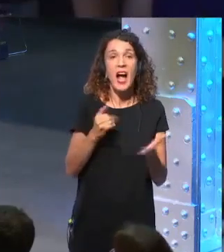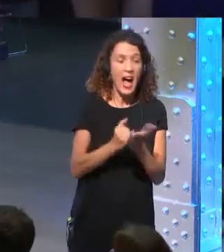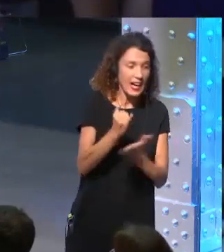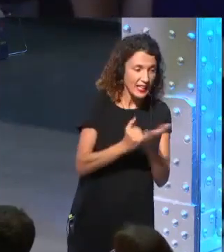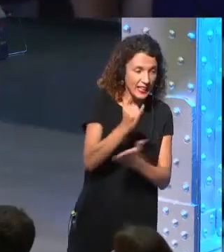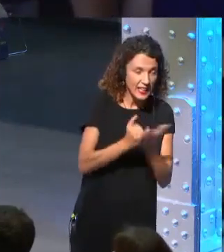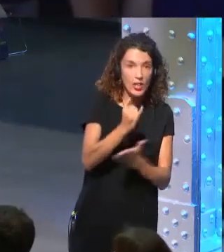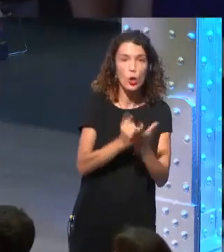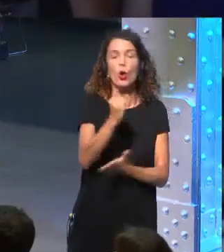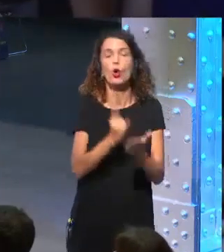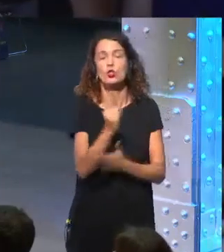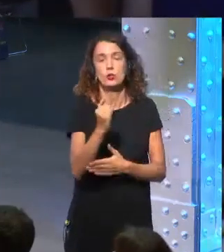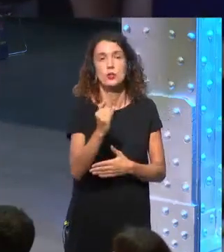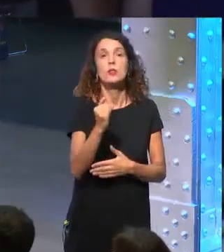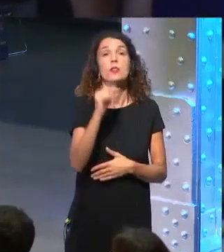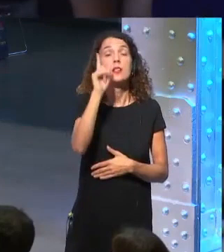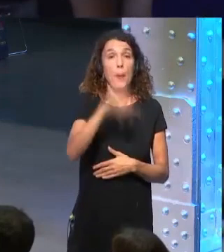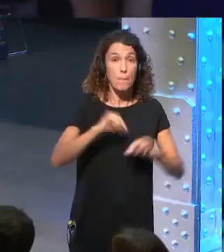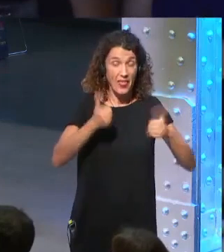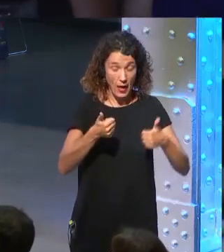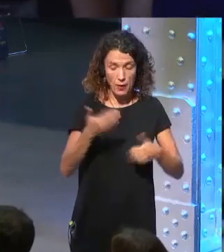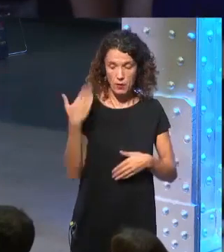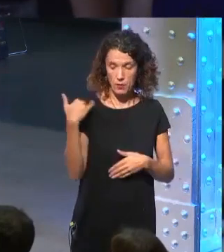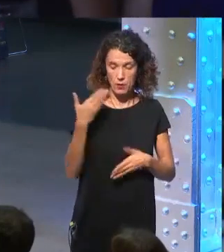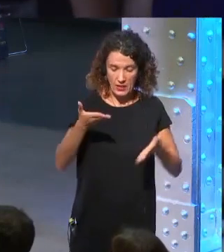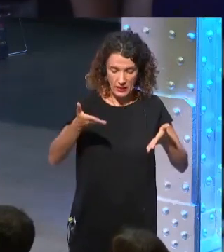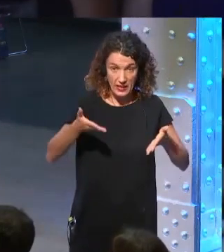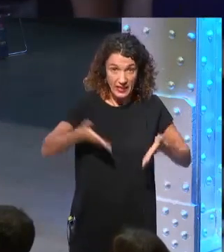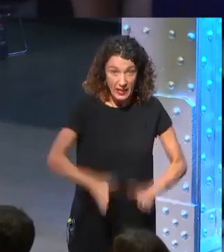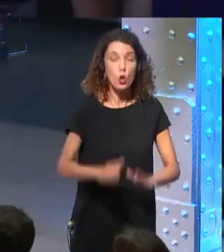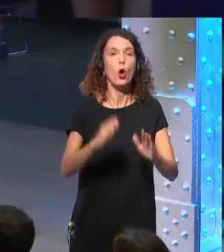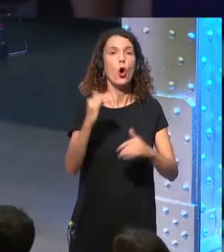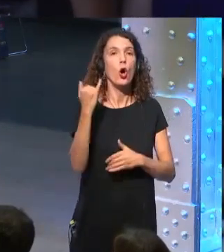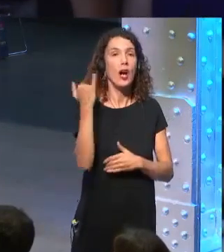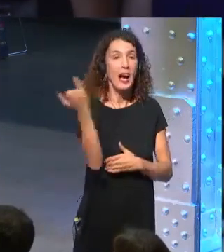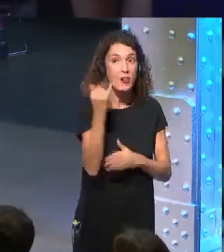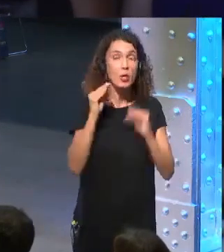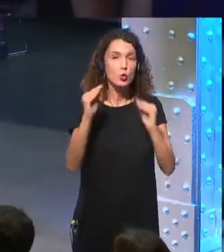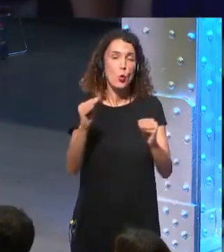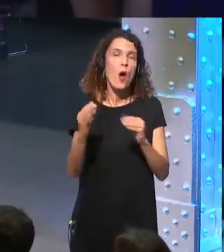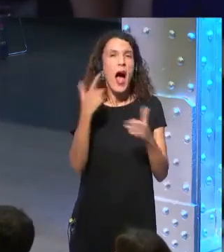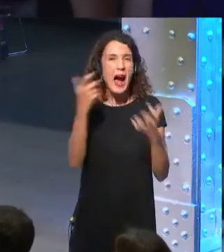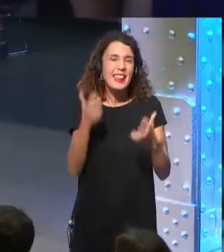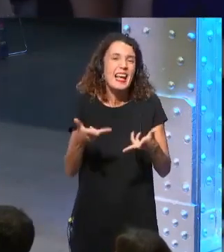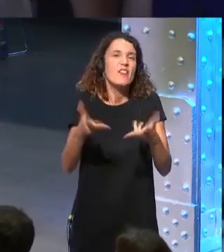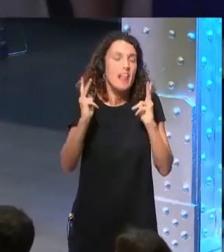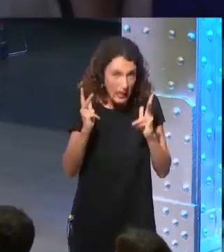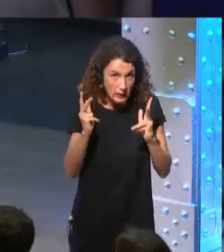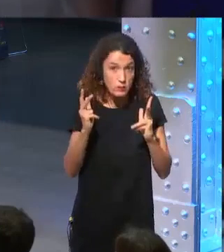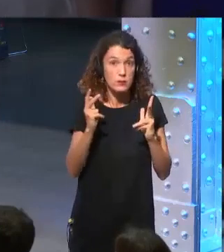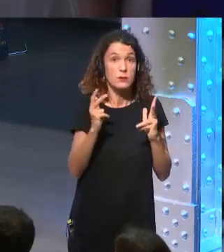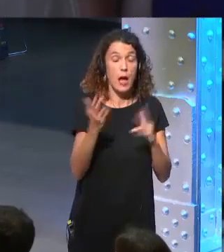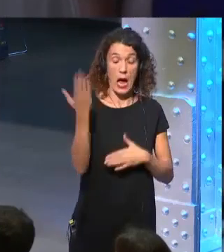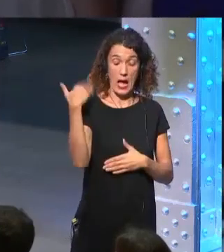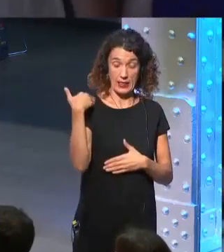Agrícola, el general romano, iniciaba a los hijos de los jefes en las artes liberales, con lo que quienes poco